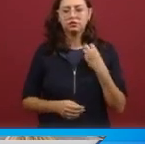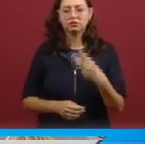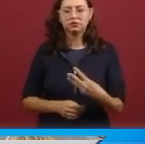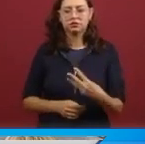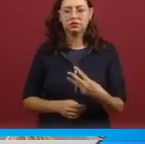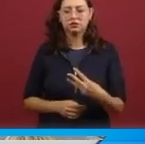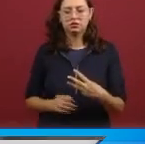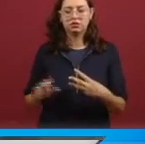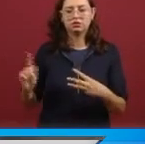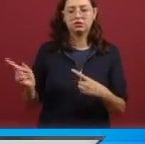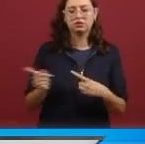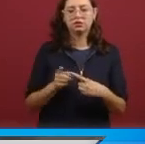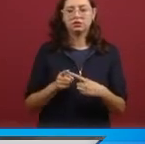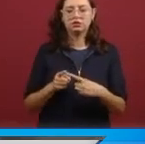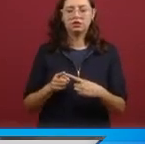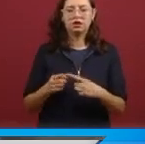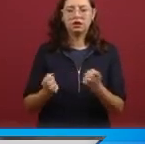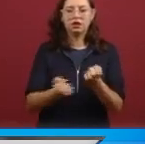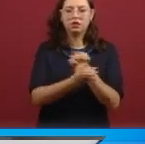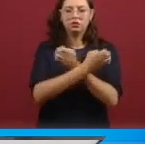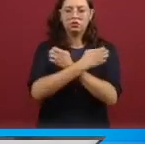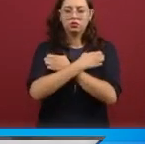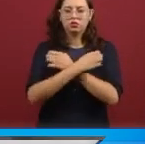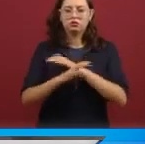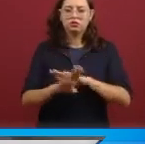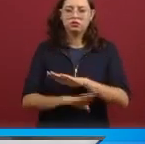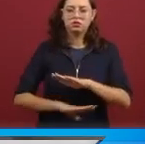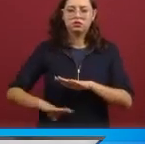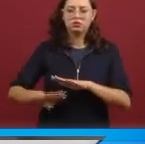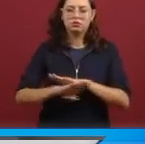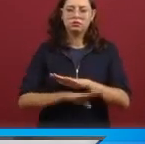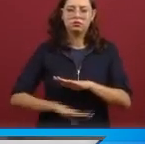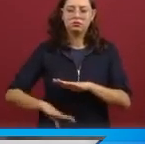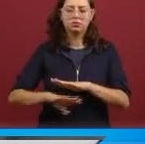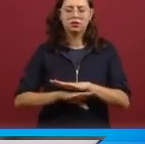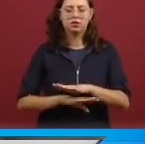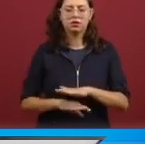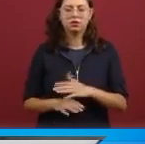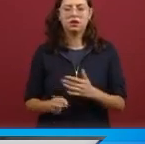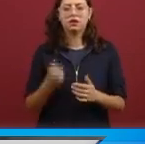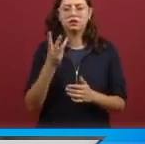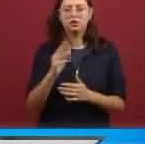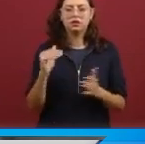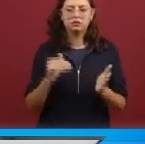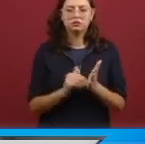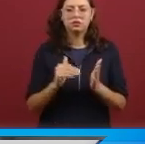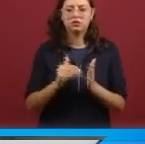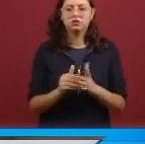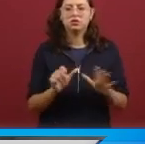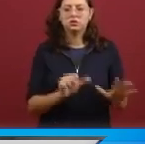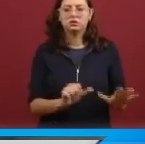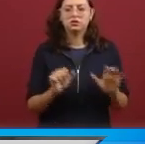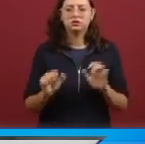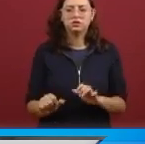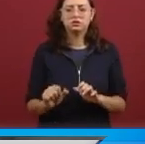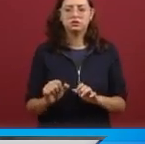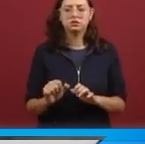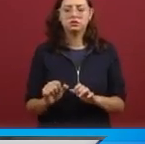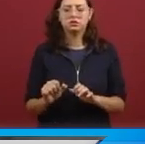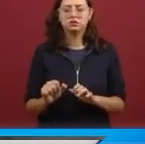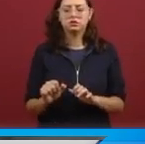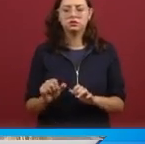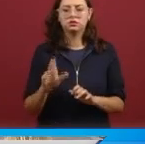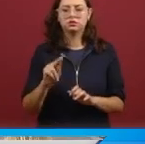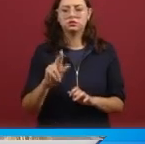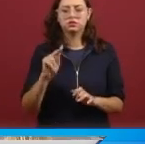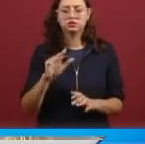El avance es del 92.6% para el programa de hijos de madres trabajadoras, que sustituye a las estancias infantiles. Los programas de